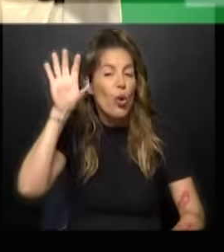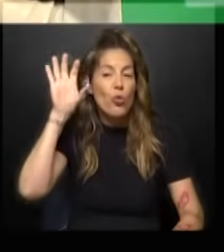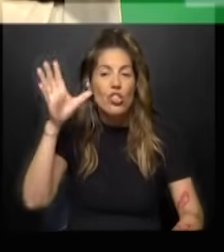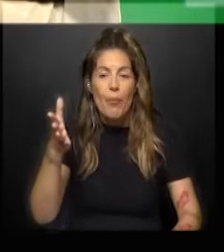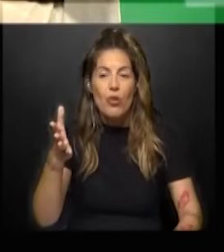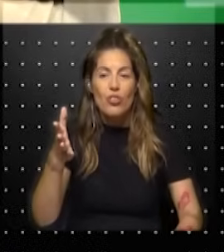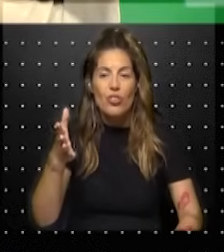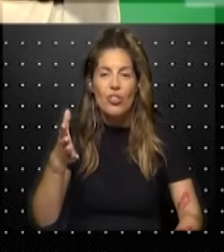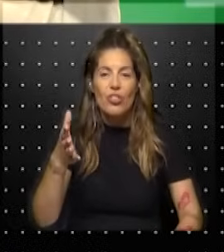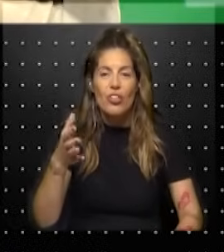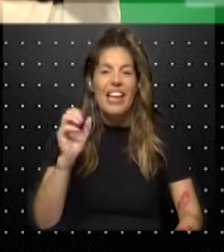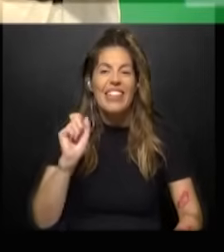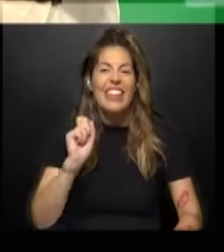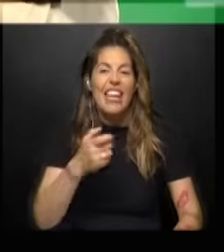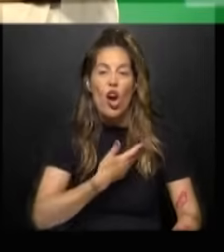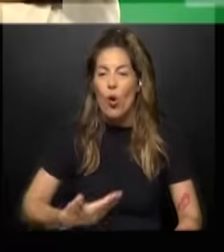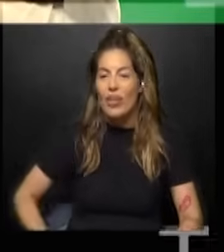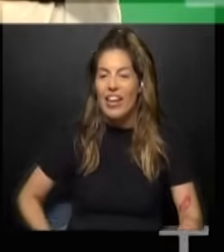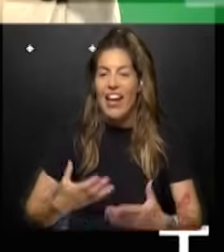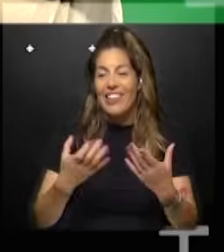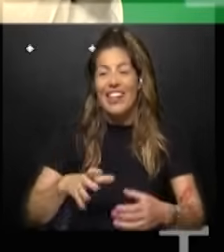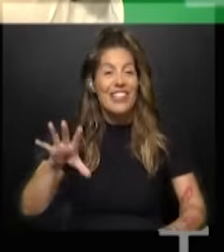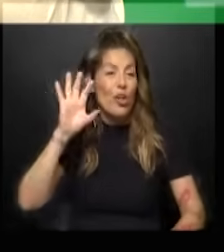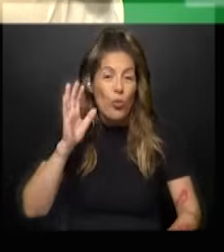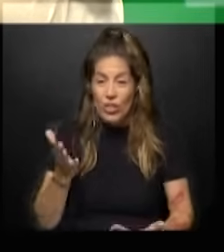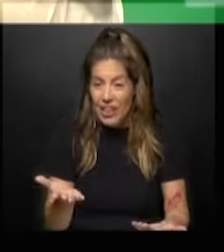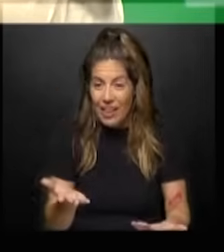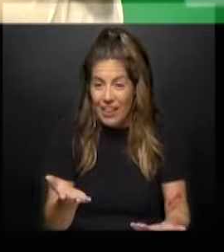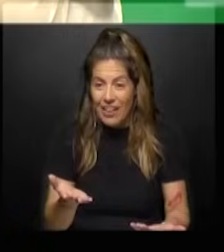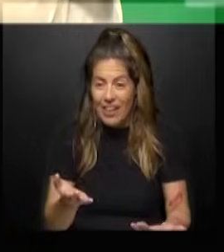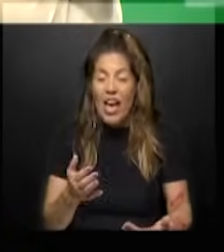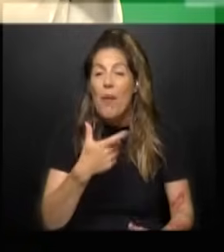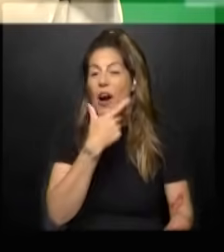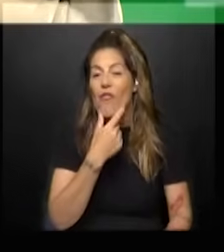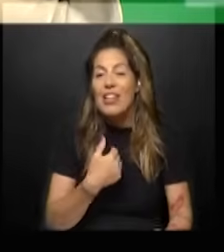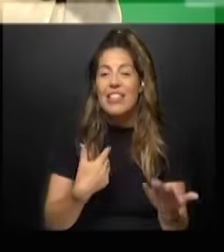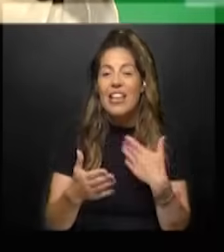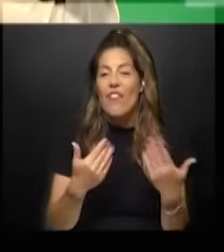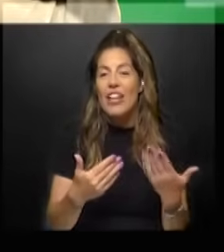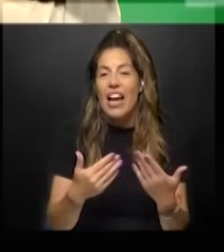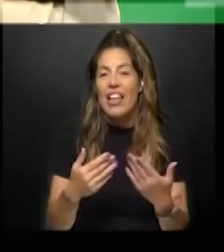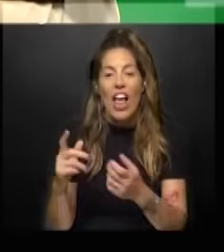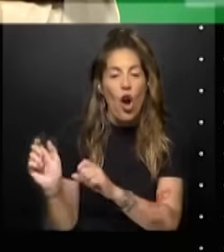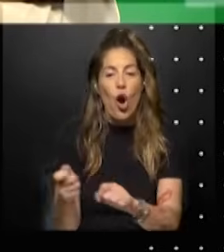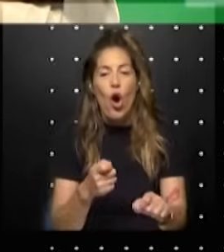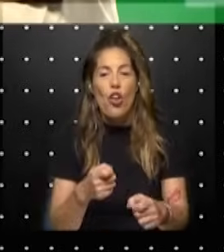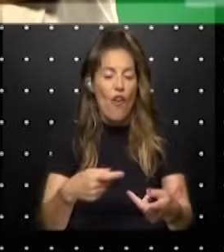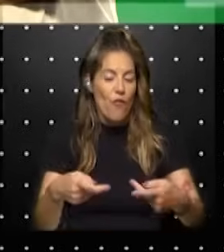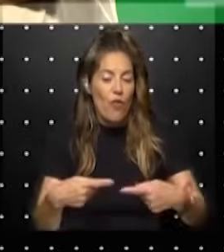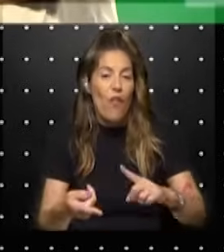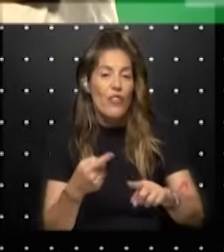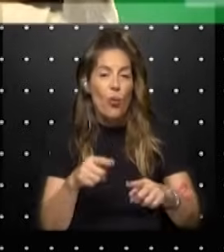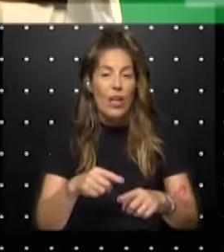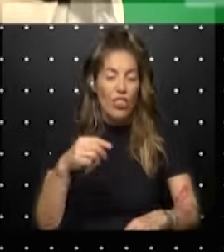lo que quienes gobiernan quieren que se escuche. Es más fácil hablar de golf o de fútbol vinculándolo a